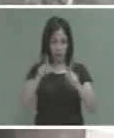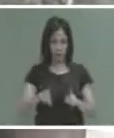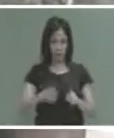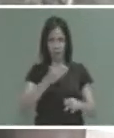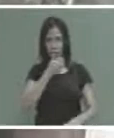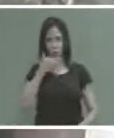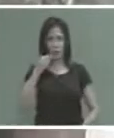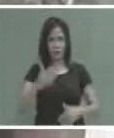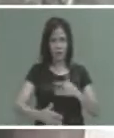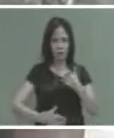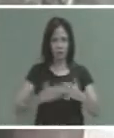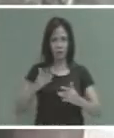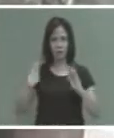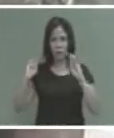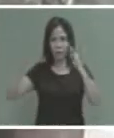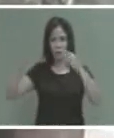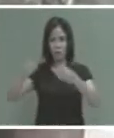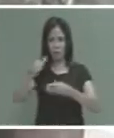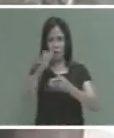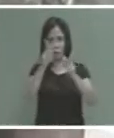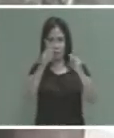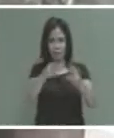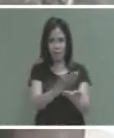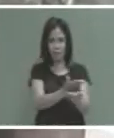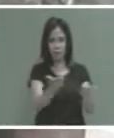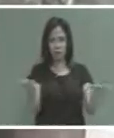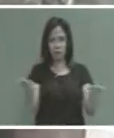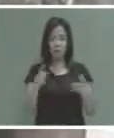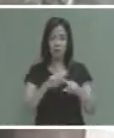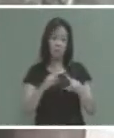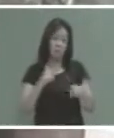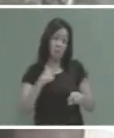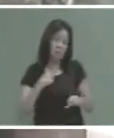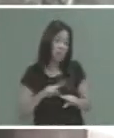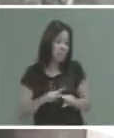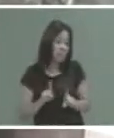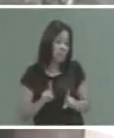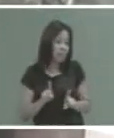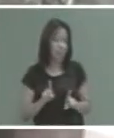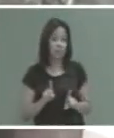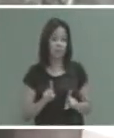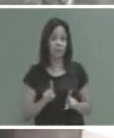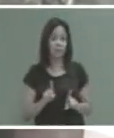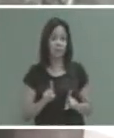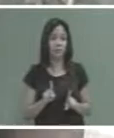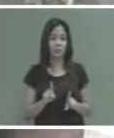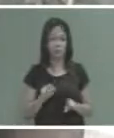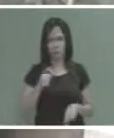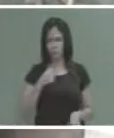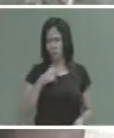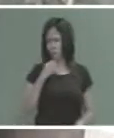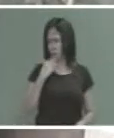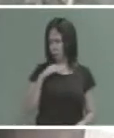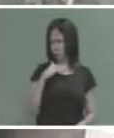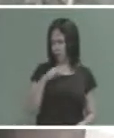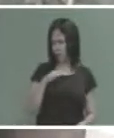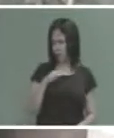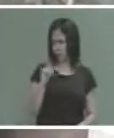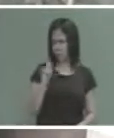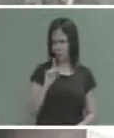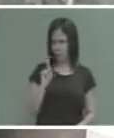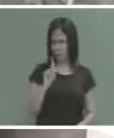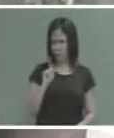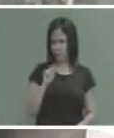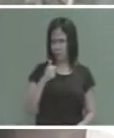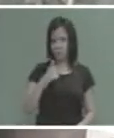hacia los demás, pero era diferente, rebelde, pero no necesariamente te digo que era malo o que tenía malos valores. O sea, que yo no